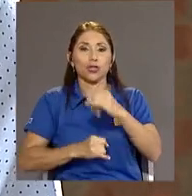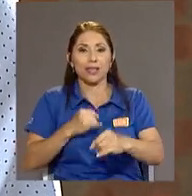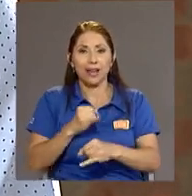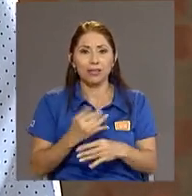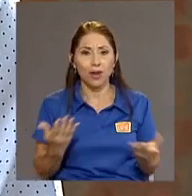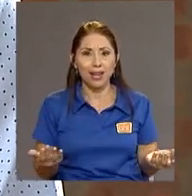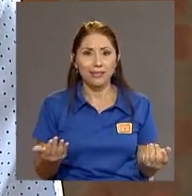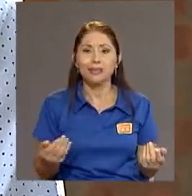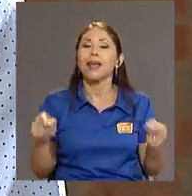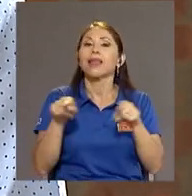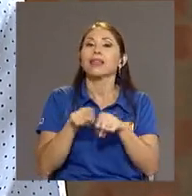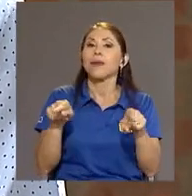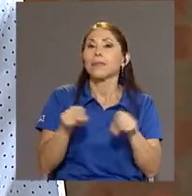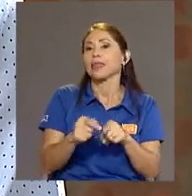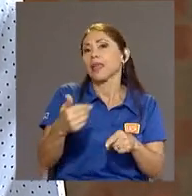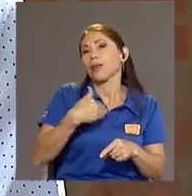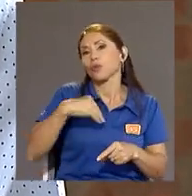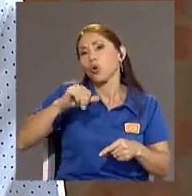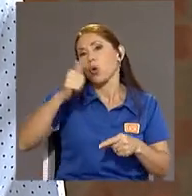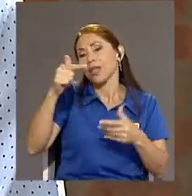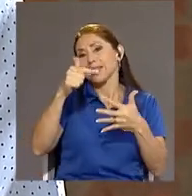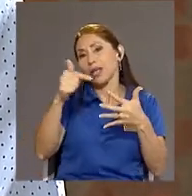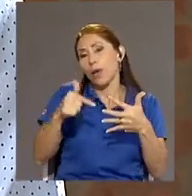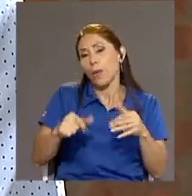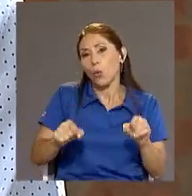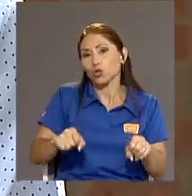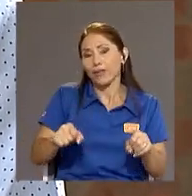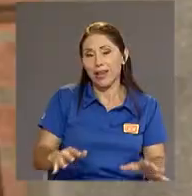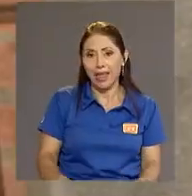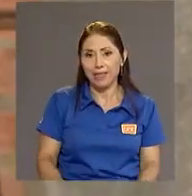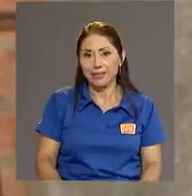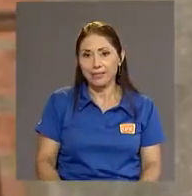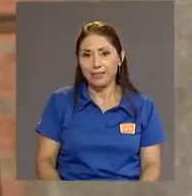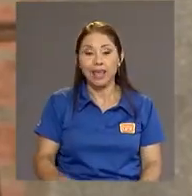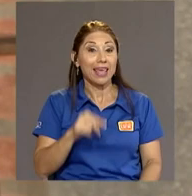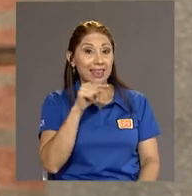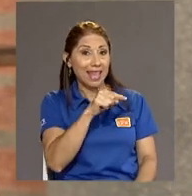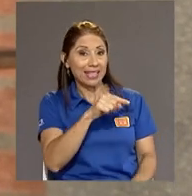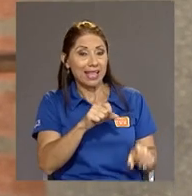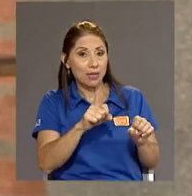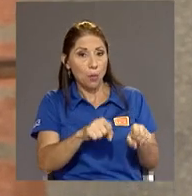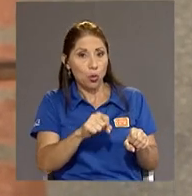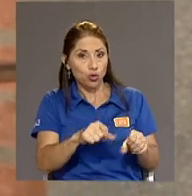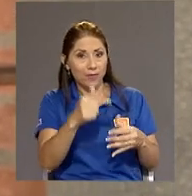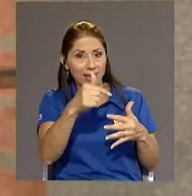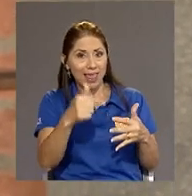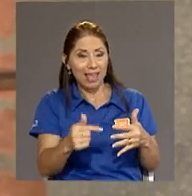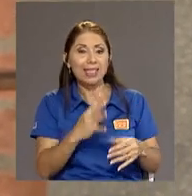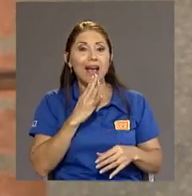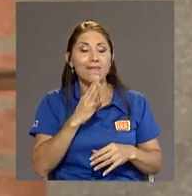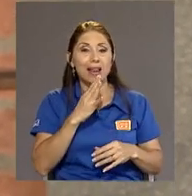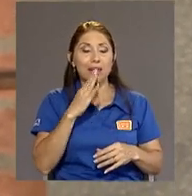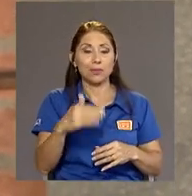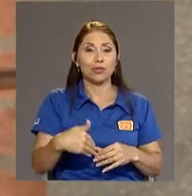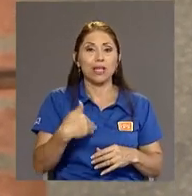también tenemos otra serie de posibilidades que valorar. De esas posibilidades, don Rolando, hablaremos una vez que el canal nos invite a